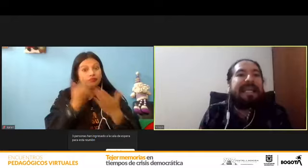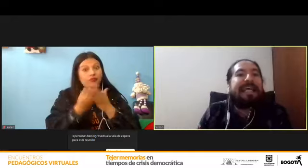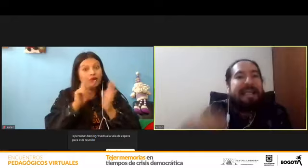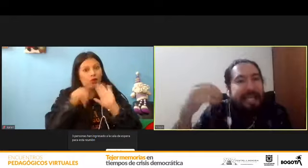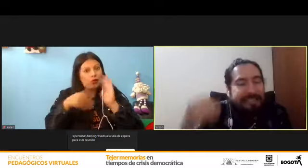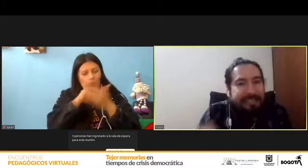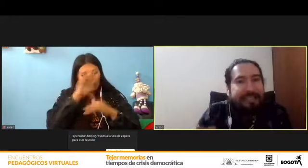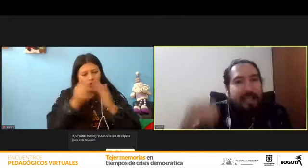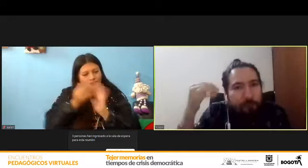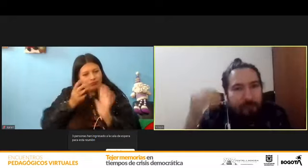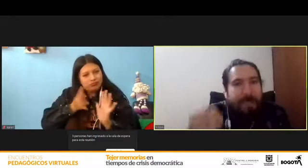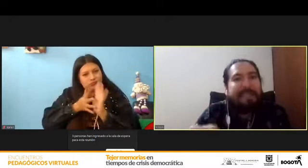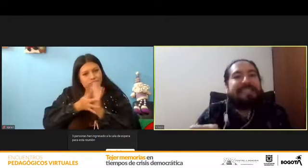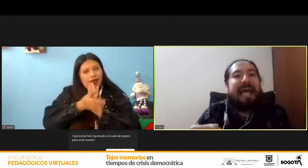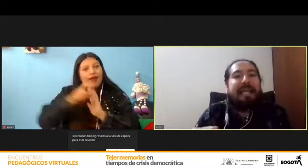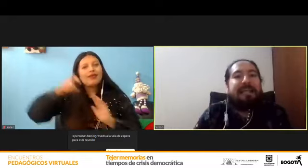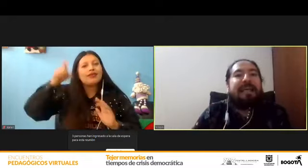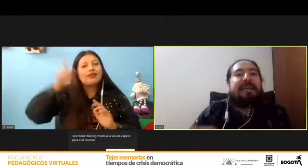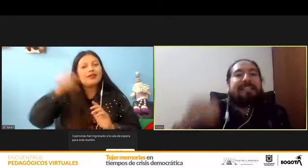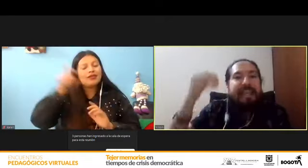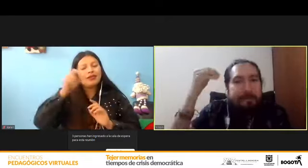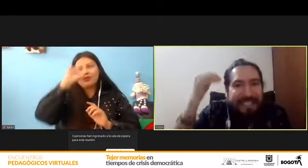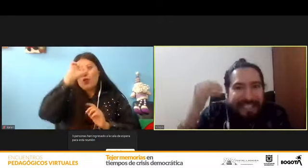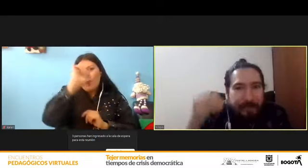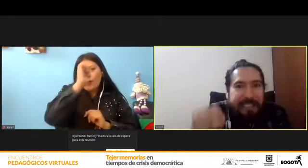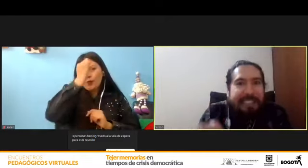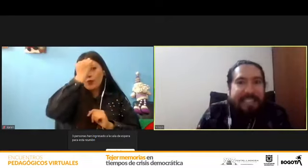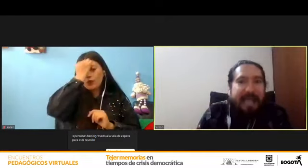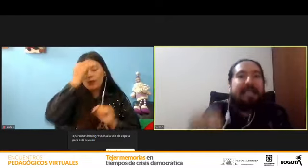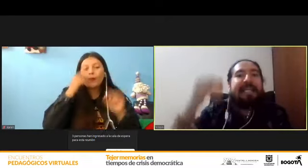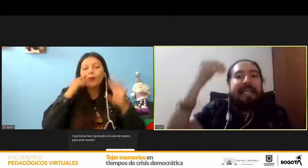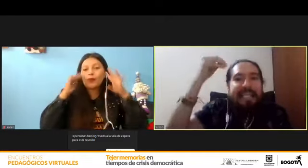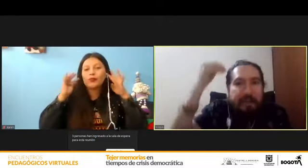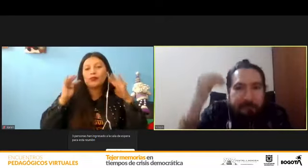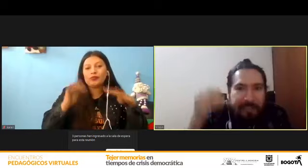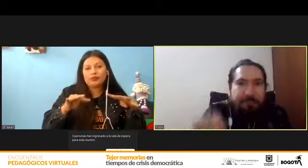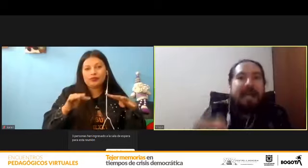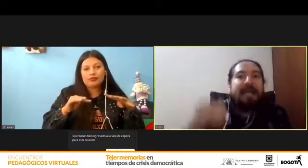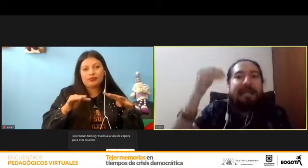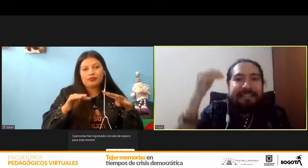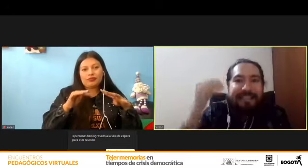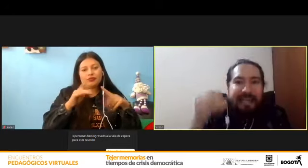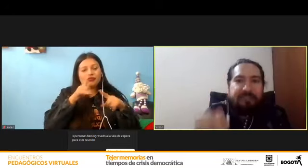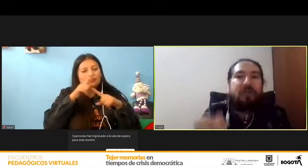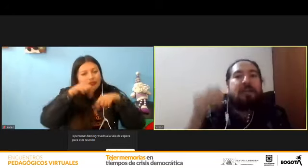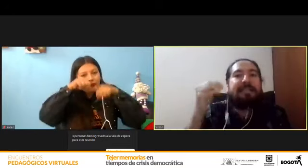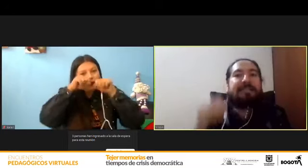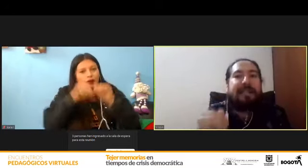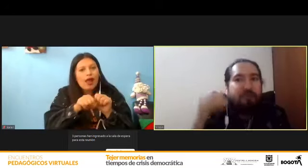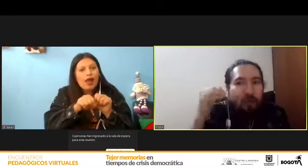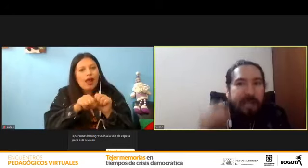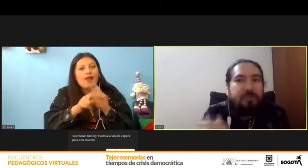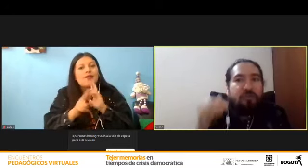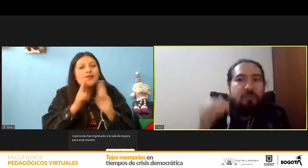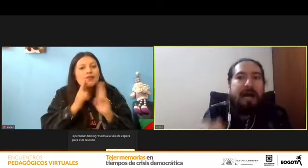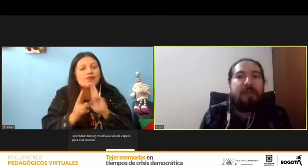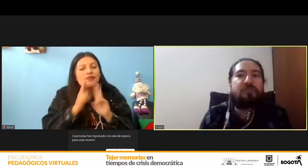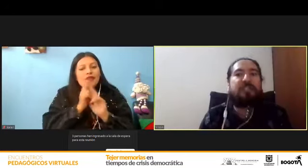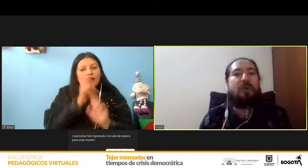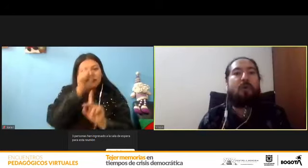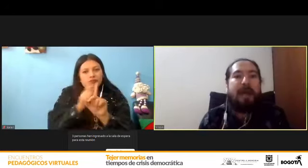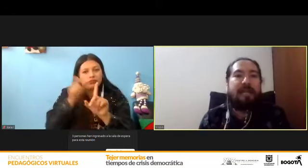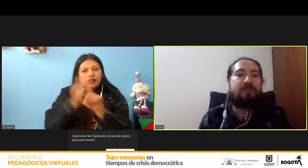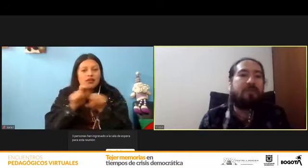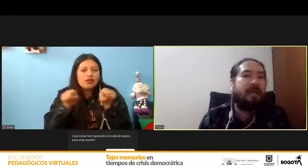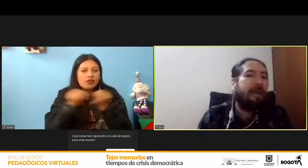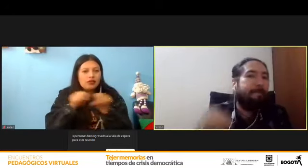narrativas la necesidad fundamental de visibilizar y afirmar las relaciones entre sujetos humanos